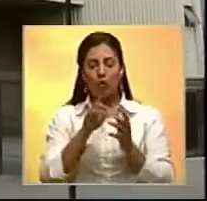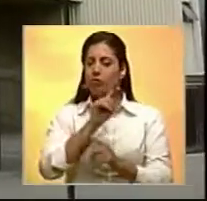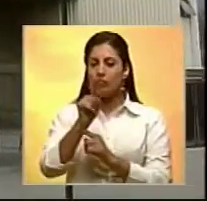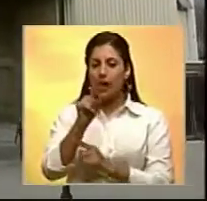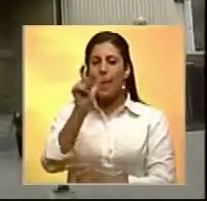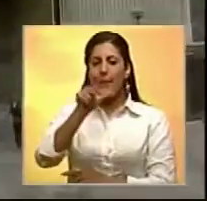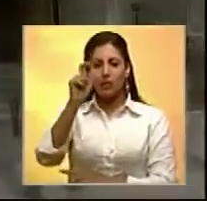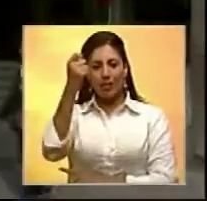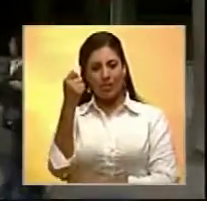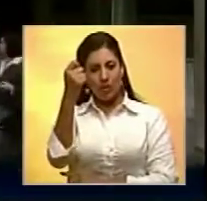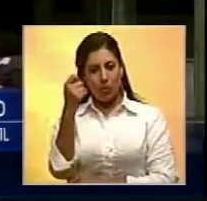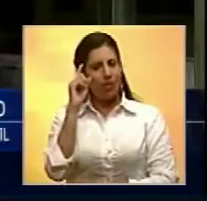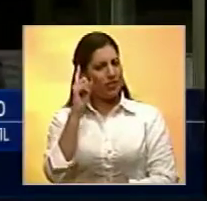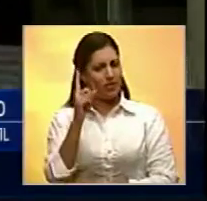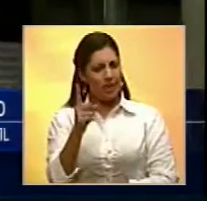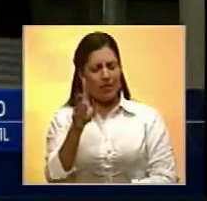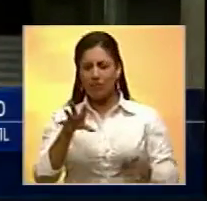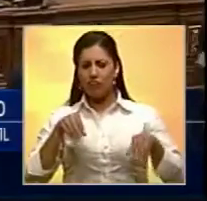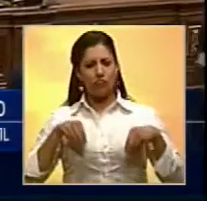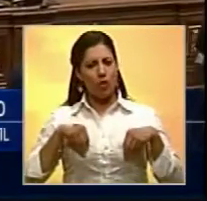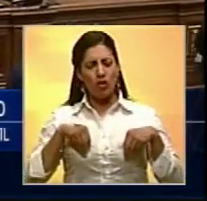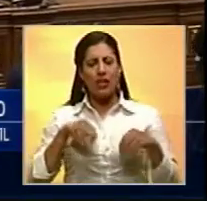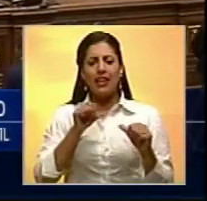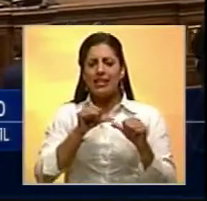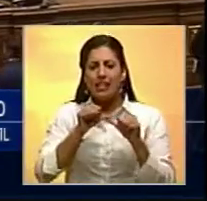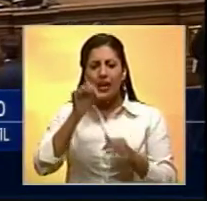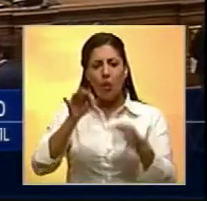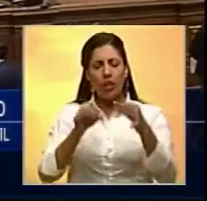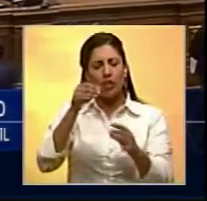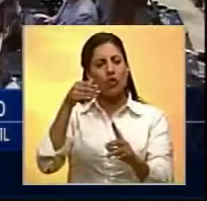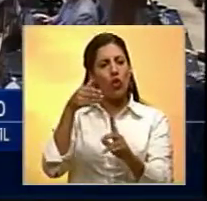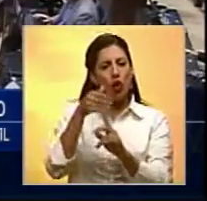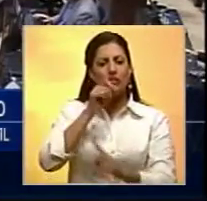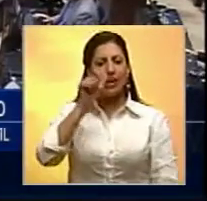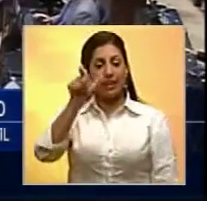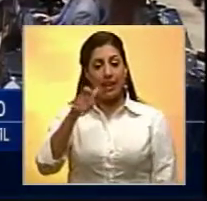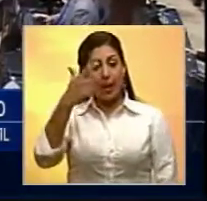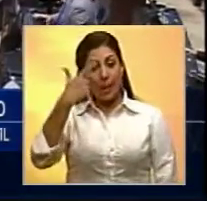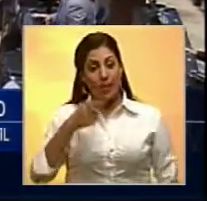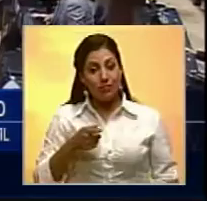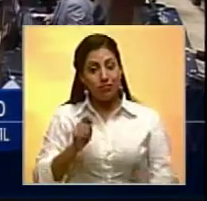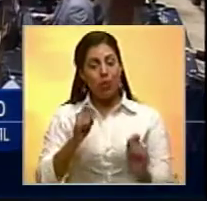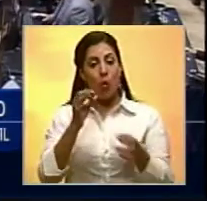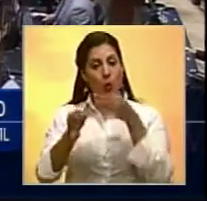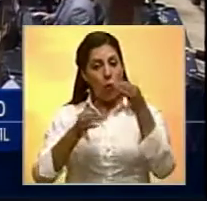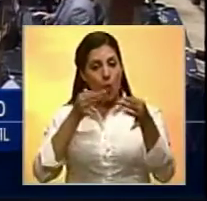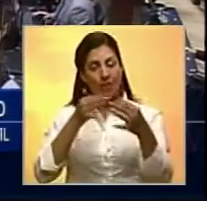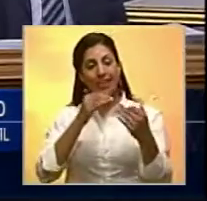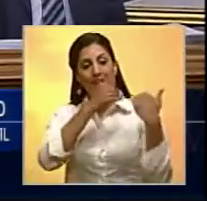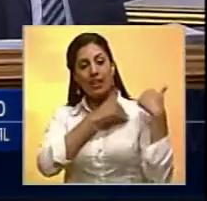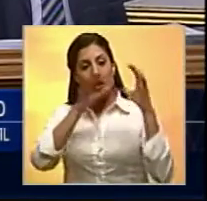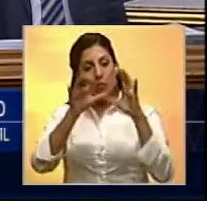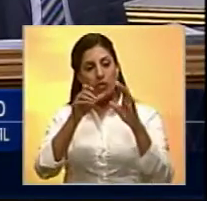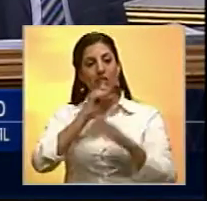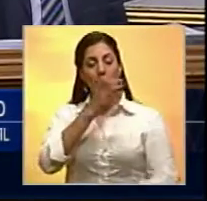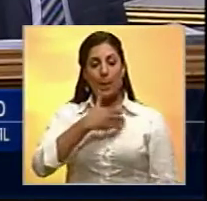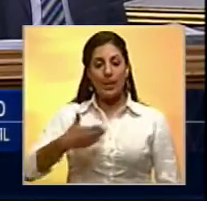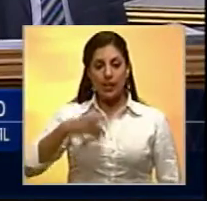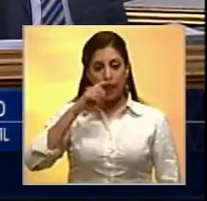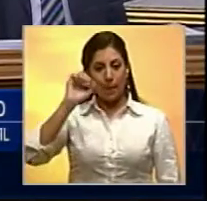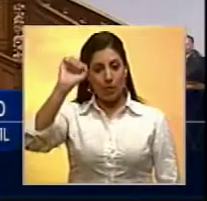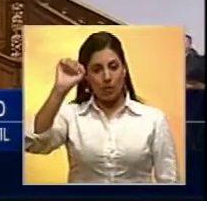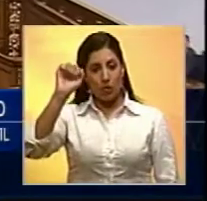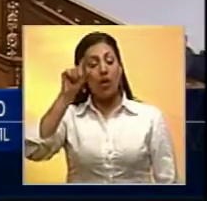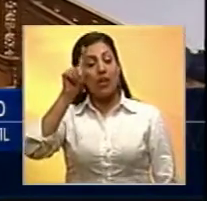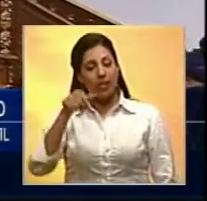ordenó a los parlamentarios abstenerse de continuar el juicio político en contra de la pretendida declaratoria de responsabilidad del presidente Nicolás